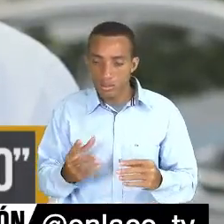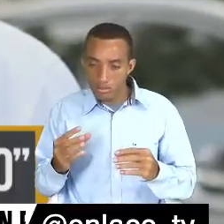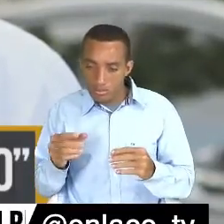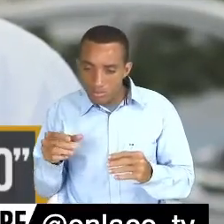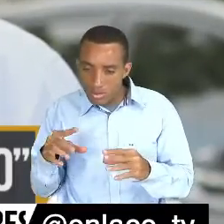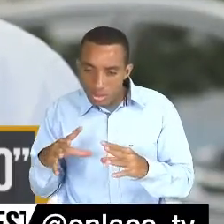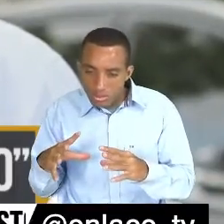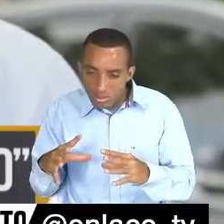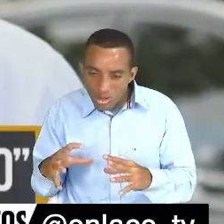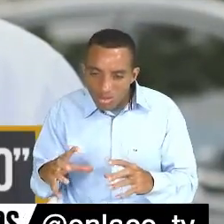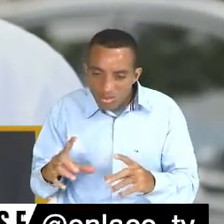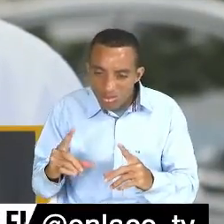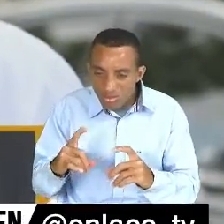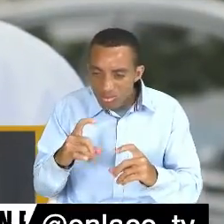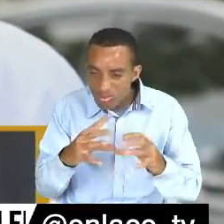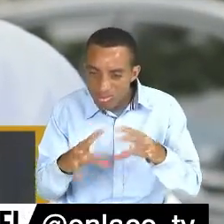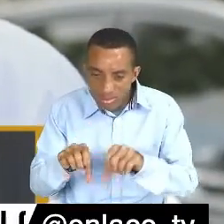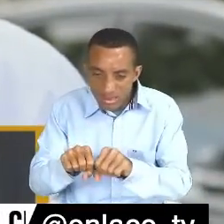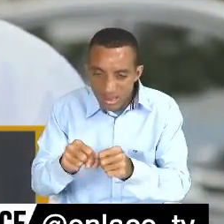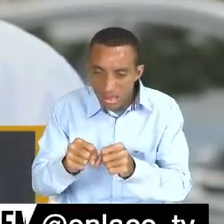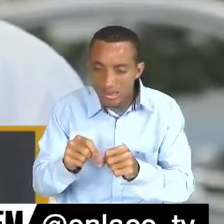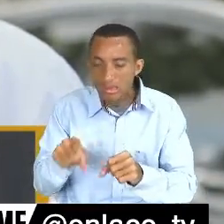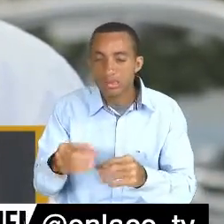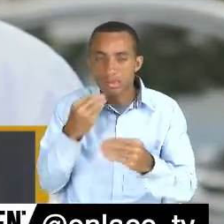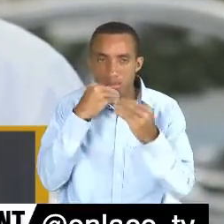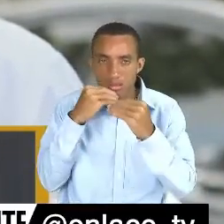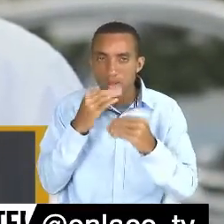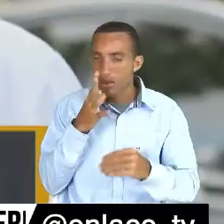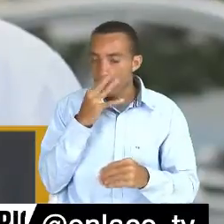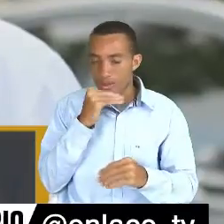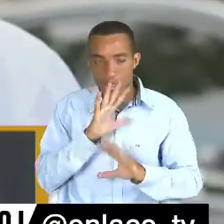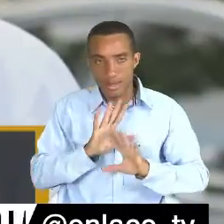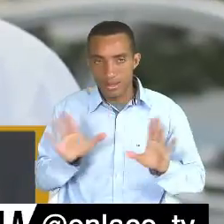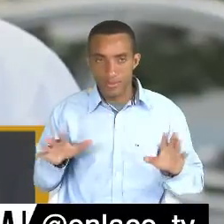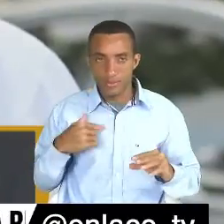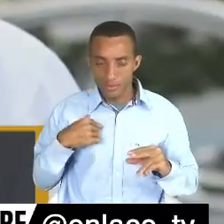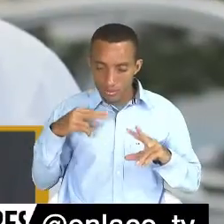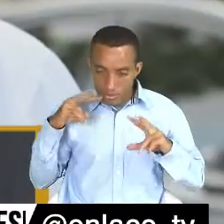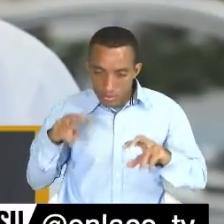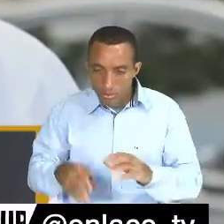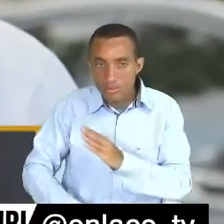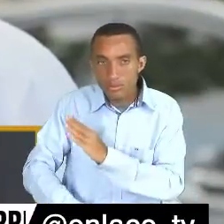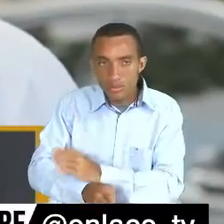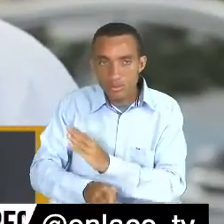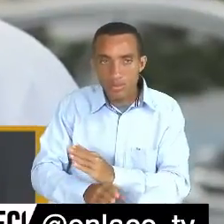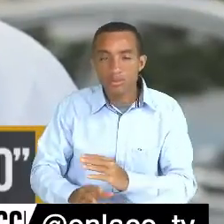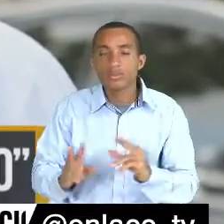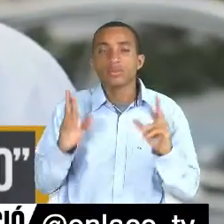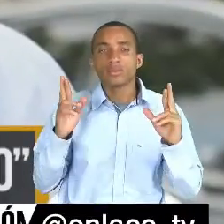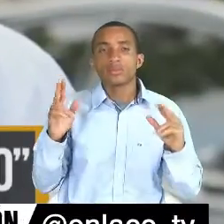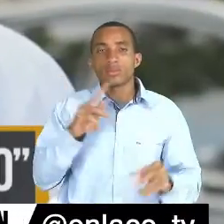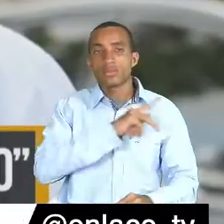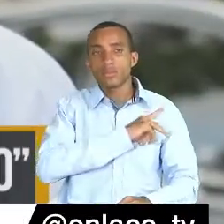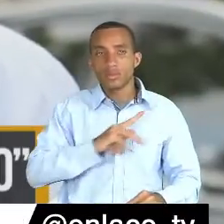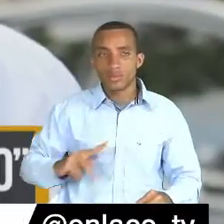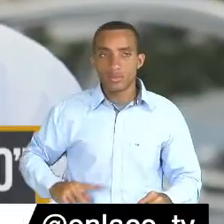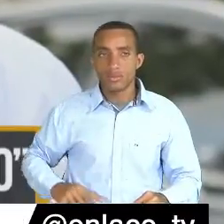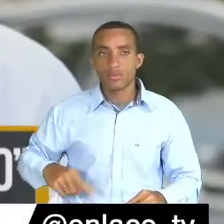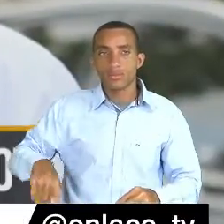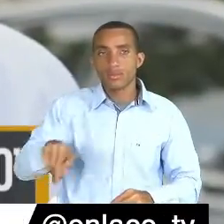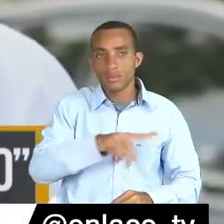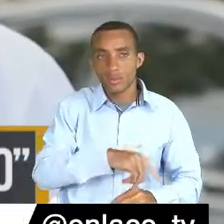alimenticio. Sin embargo, nosotros vamos a seguir en la investigación. Yo espero que la personería, en el uso